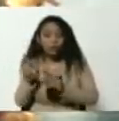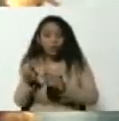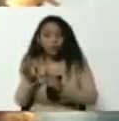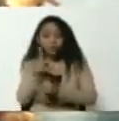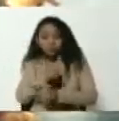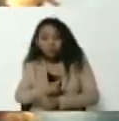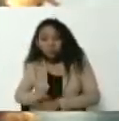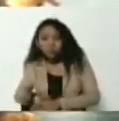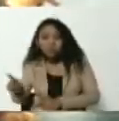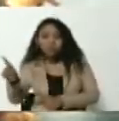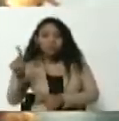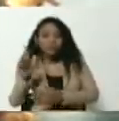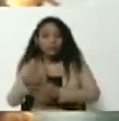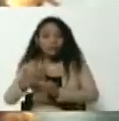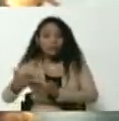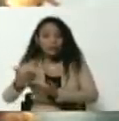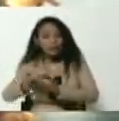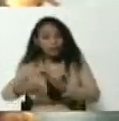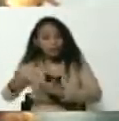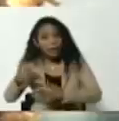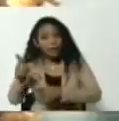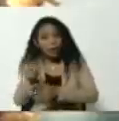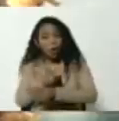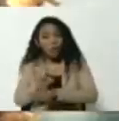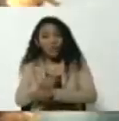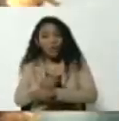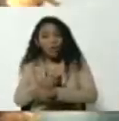englobándolo en la relación con ese gobierno de ladrones.